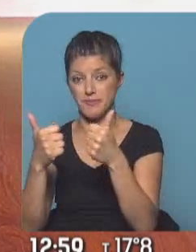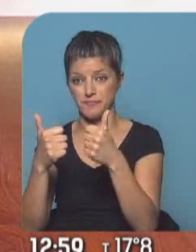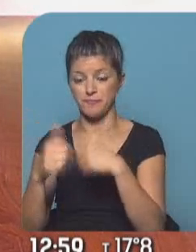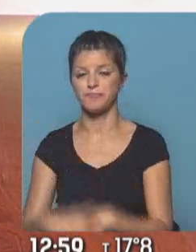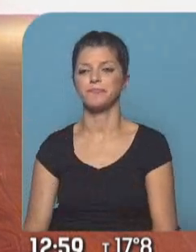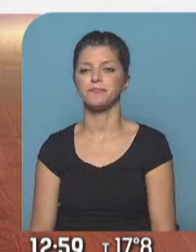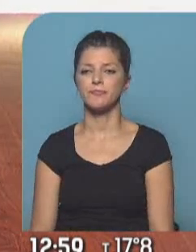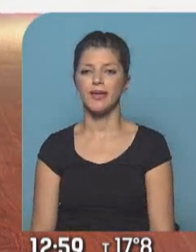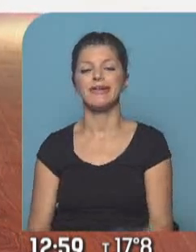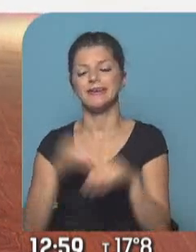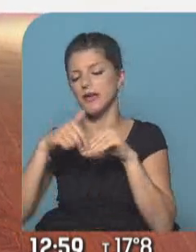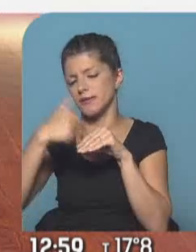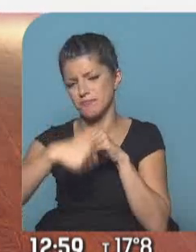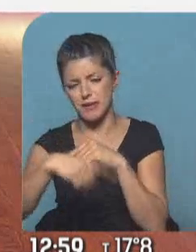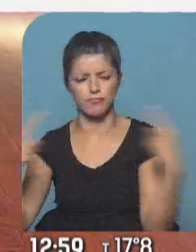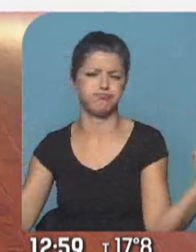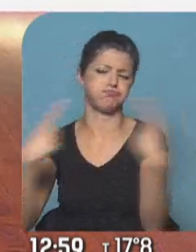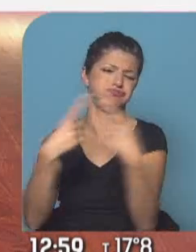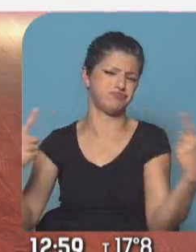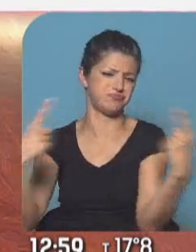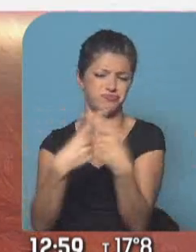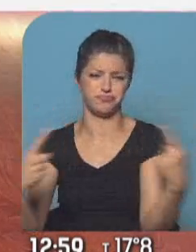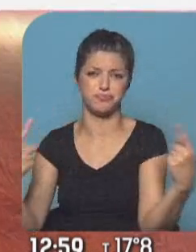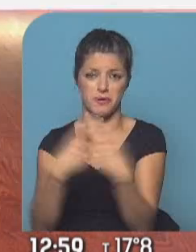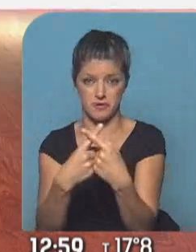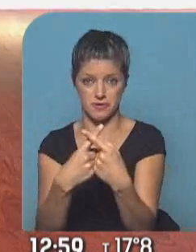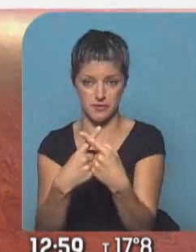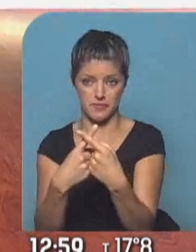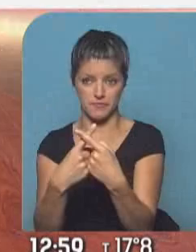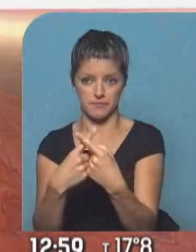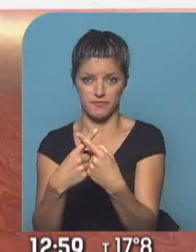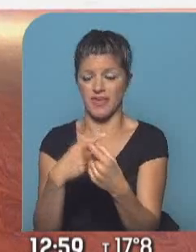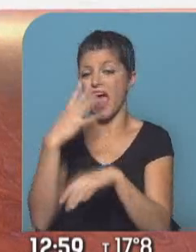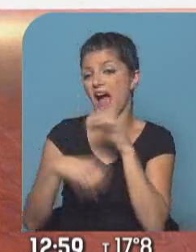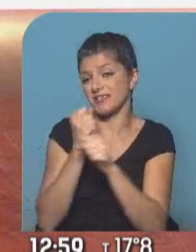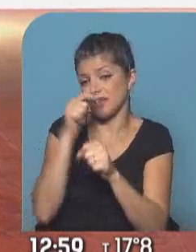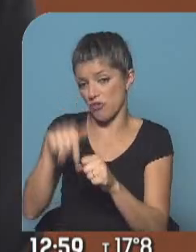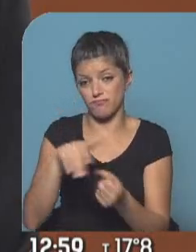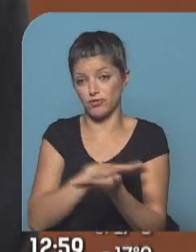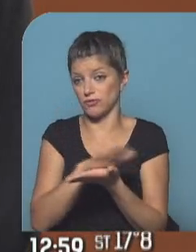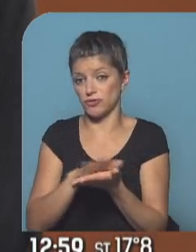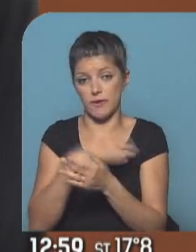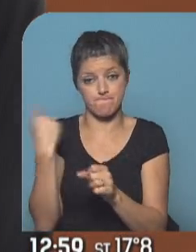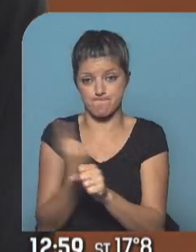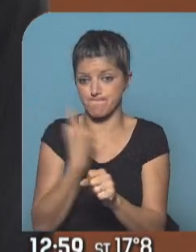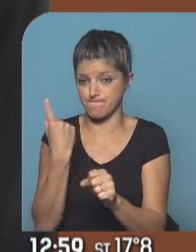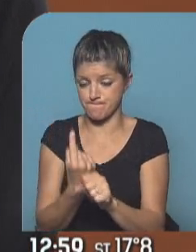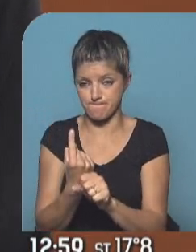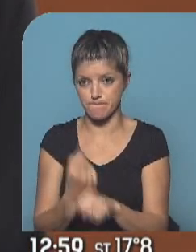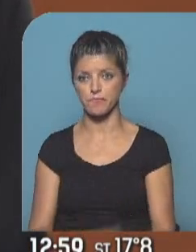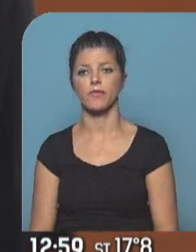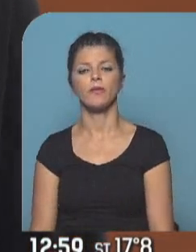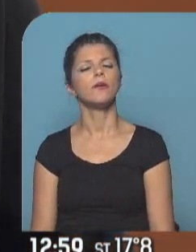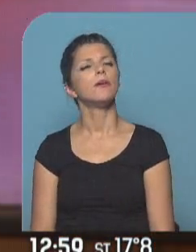A partir de ahí empezó una especie de empate catastrófico que no se puede resolver, ¿no? ¿Qué pasa en términos de calidad